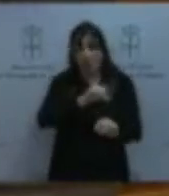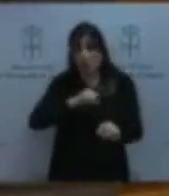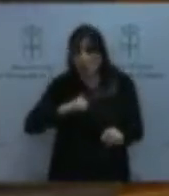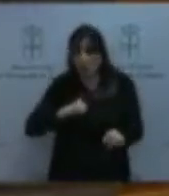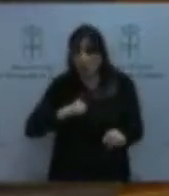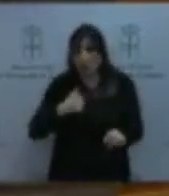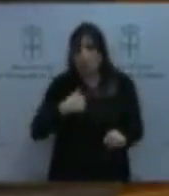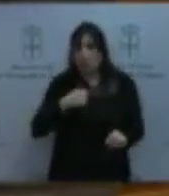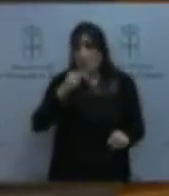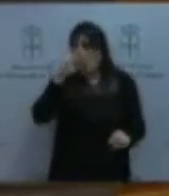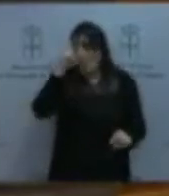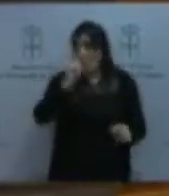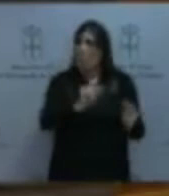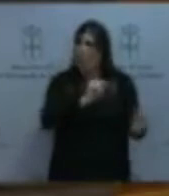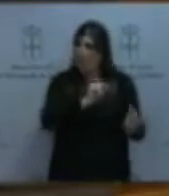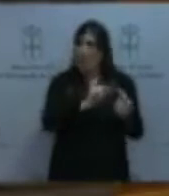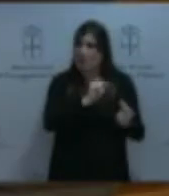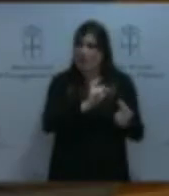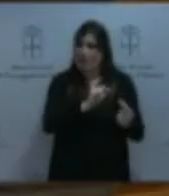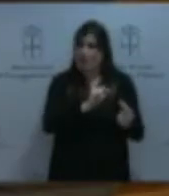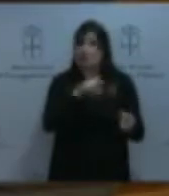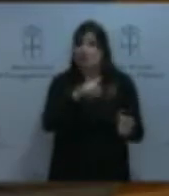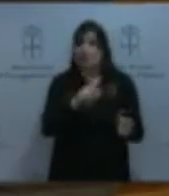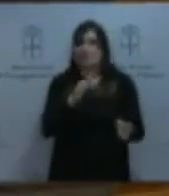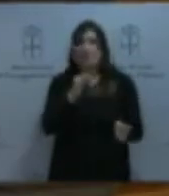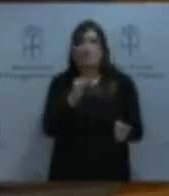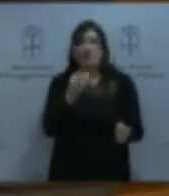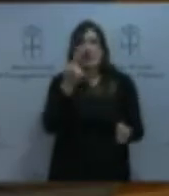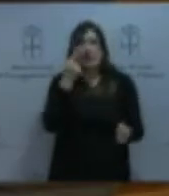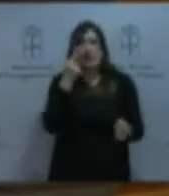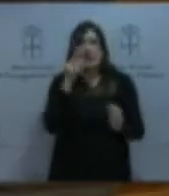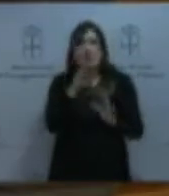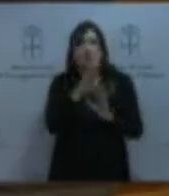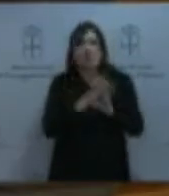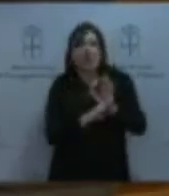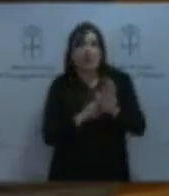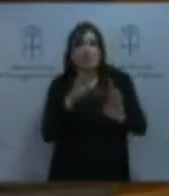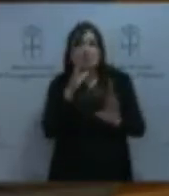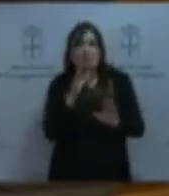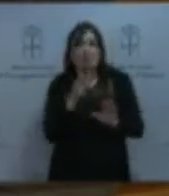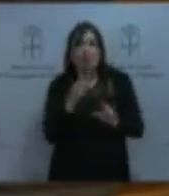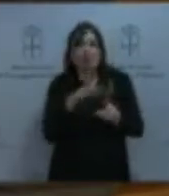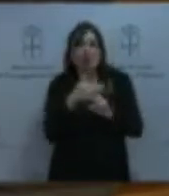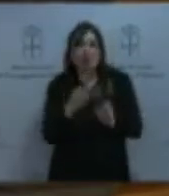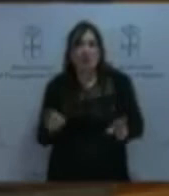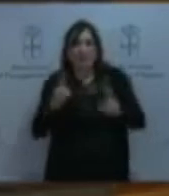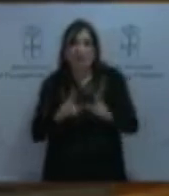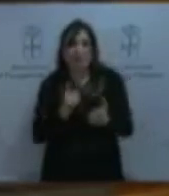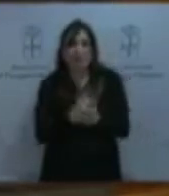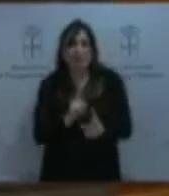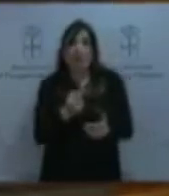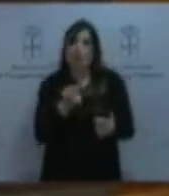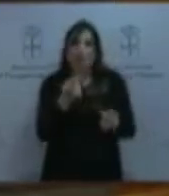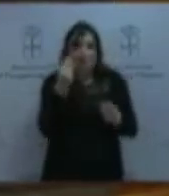ordinalidad como el de la existencia de mecanismos anticíclicos. Creo que se ha insistido poco en que necesitamos una financiación autonómica que tenga